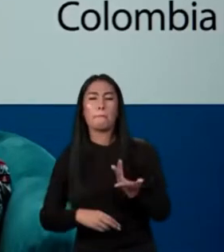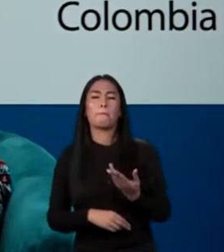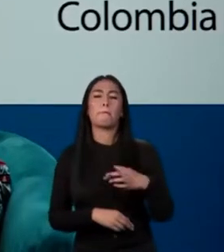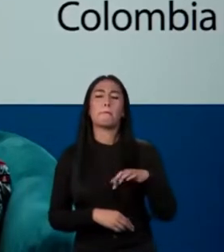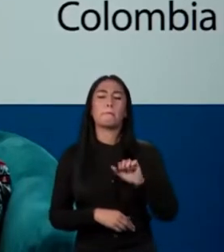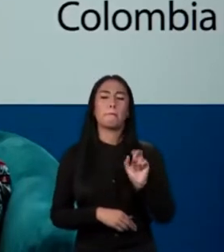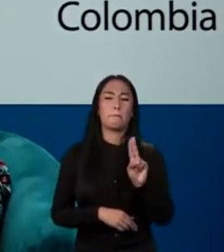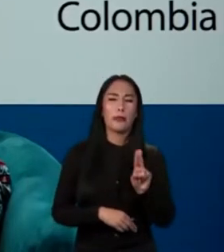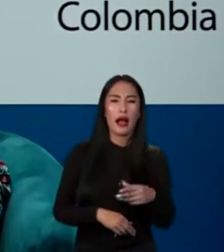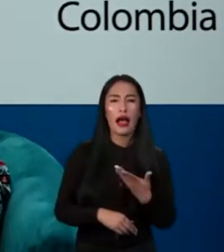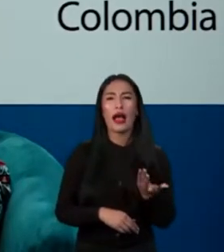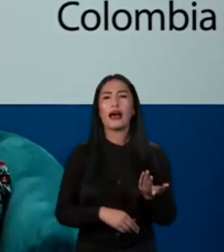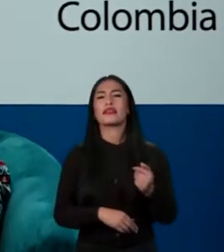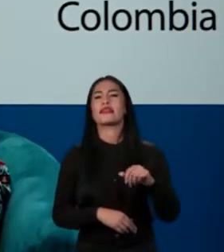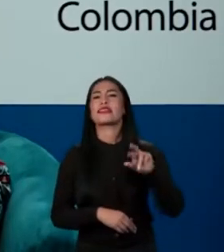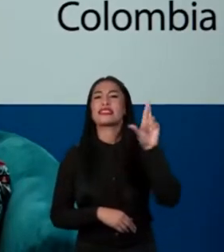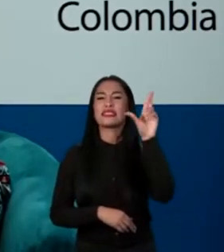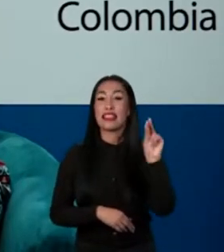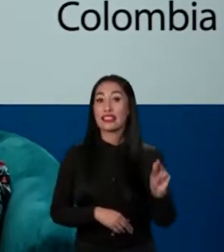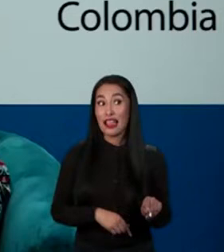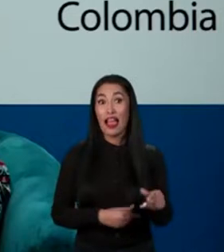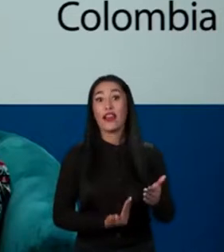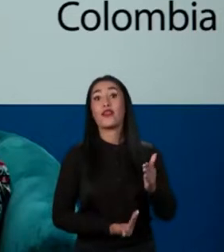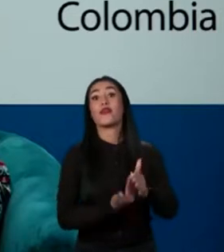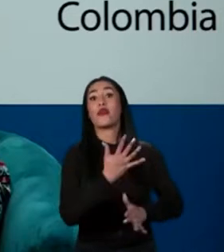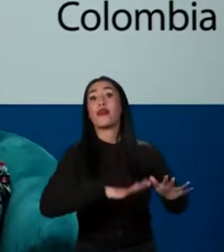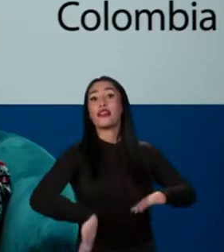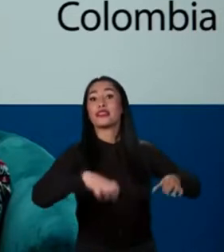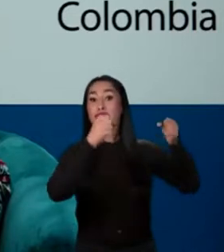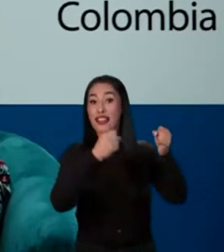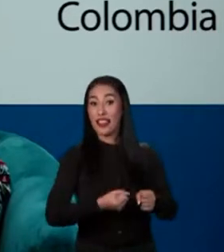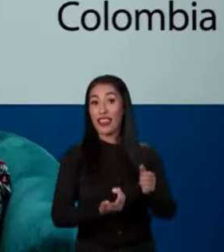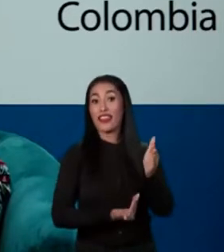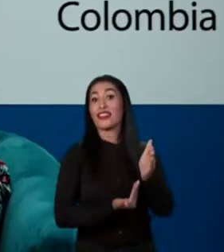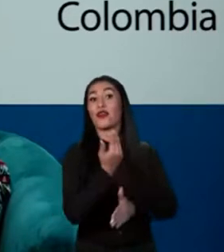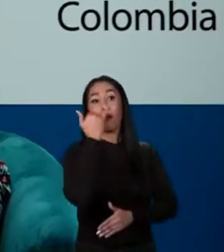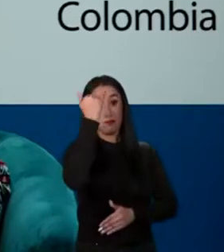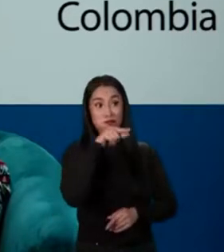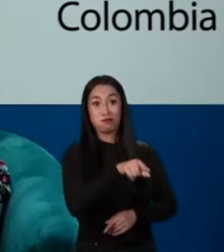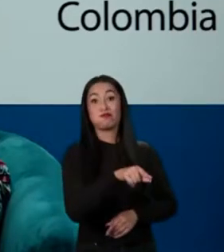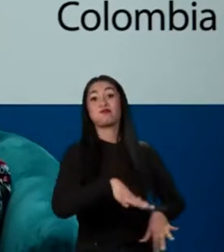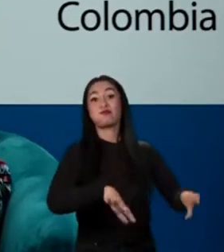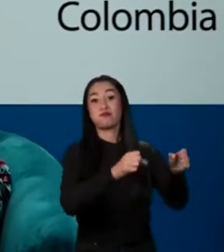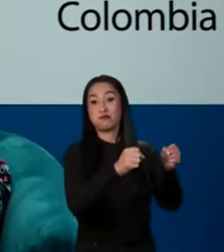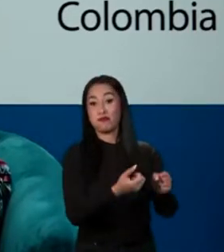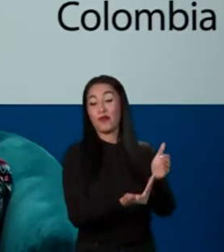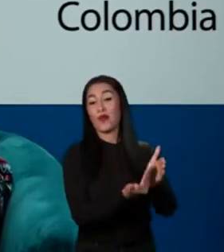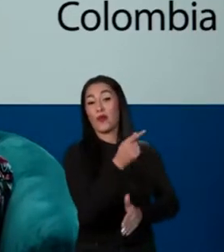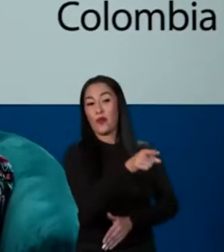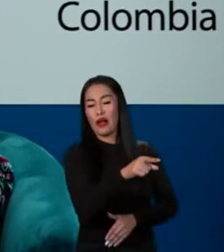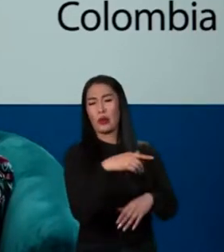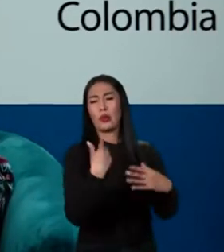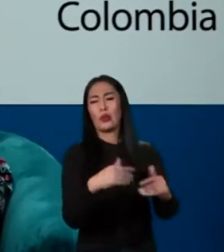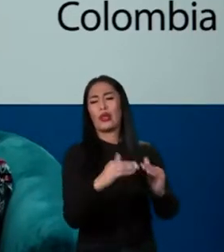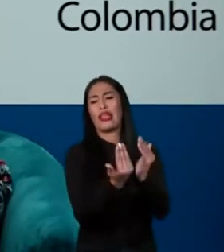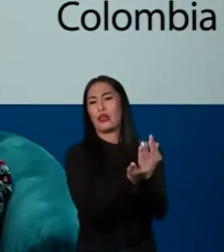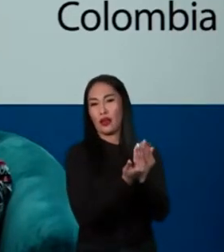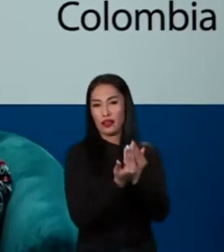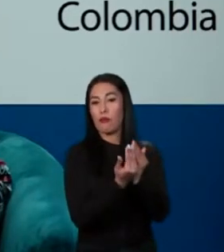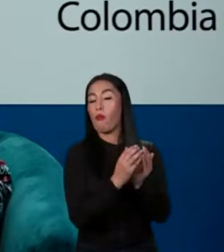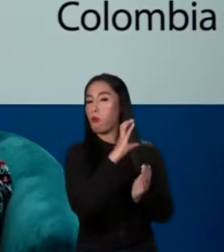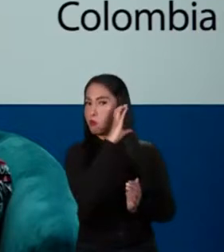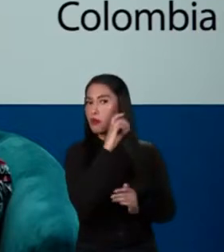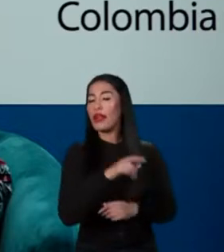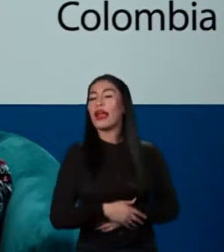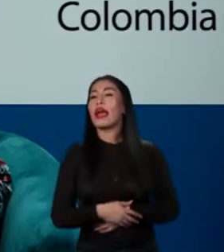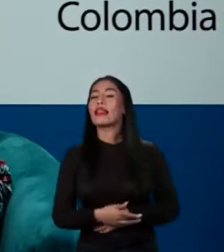que es una nueva sede de innovación además y sobre todo innovación educativa y también tenemos